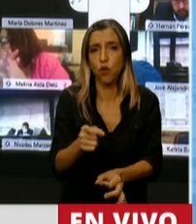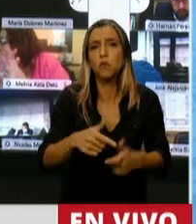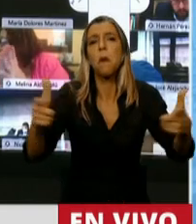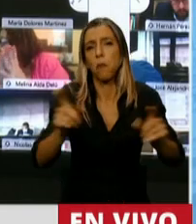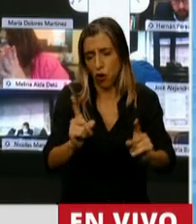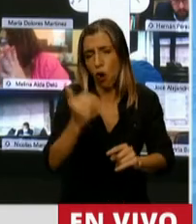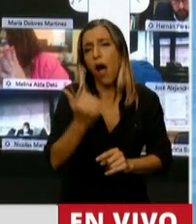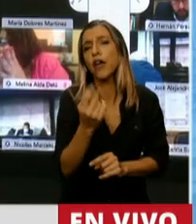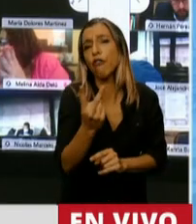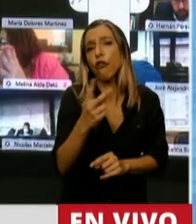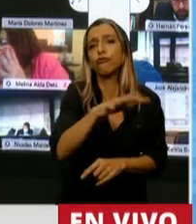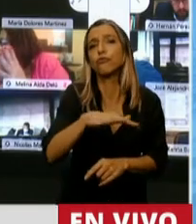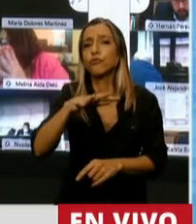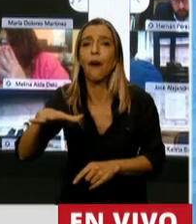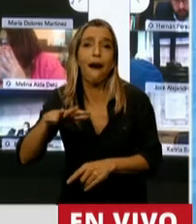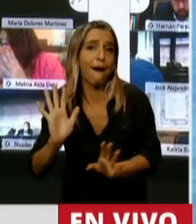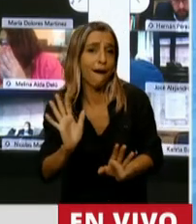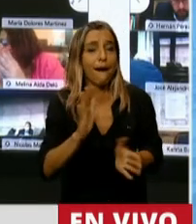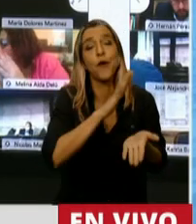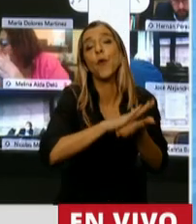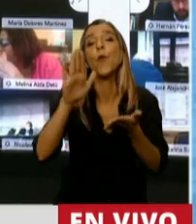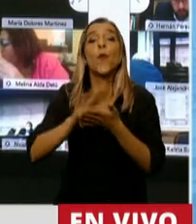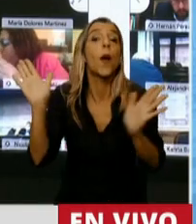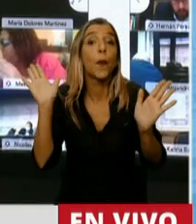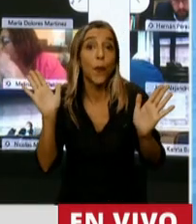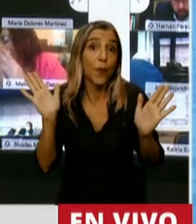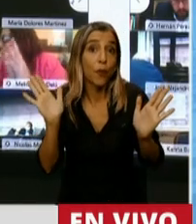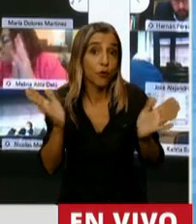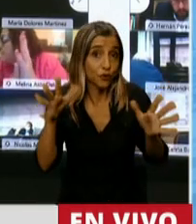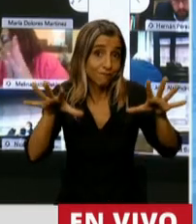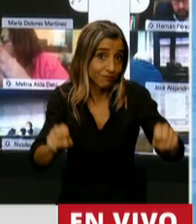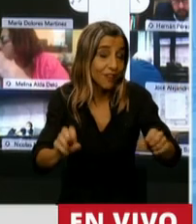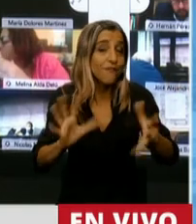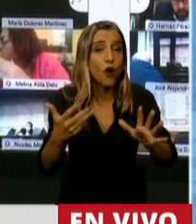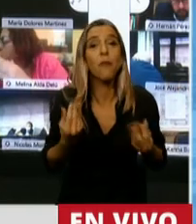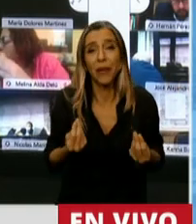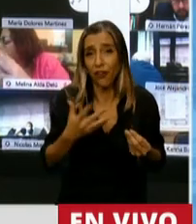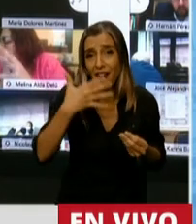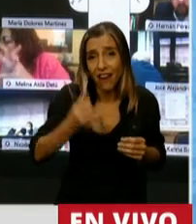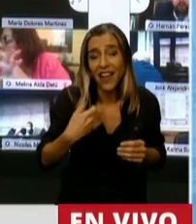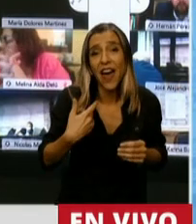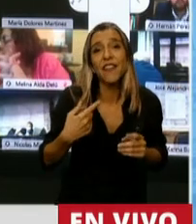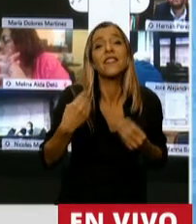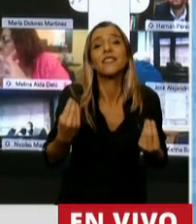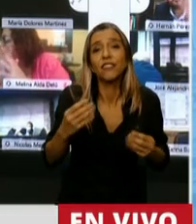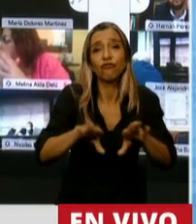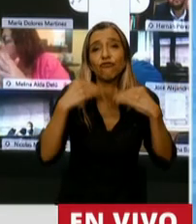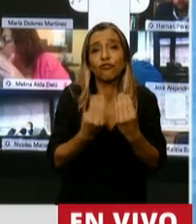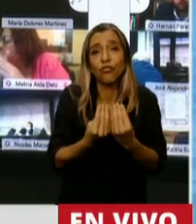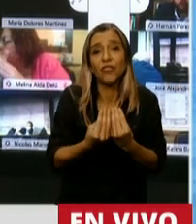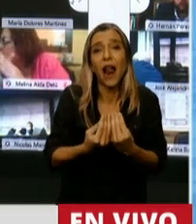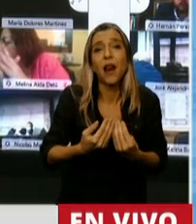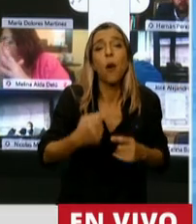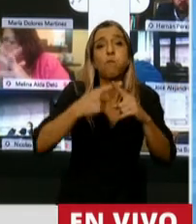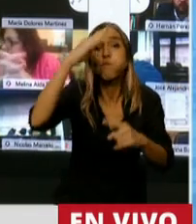barrios nuevos, para decirlo, porque es la única manera de que se crean barrios y que se accede al suelo en la Argentina, por semana. Hay 8 por mes. Y eso no